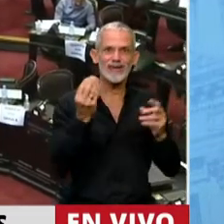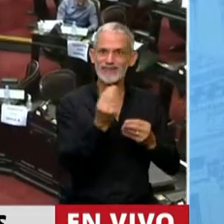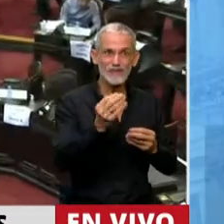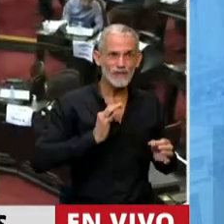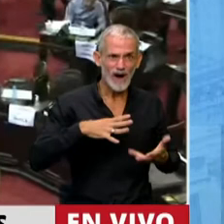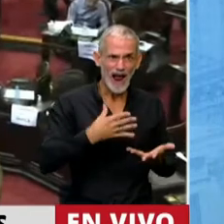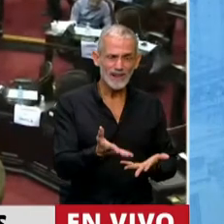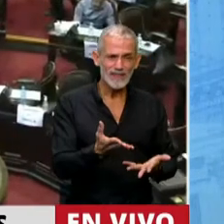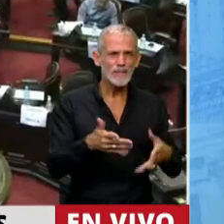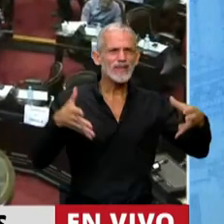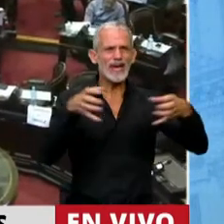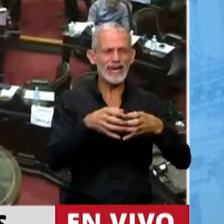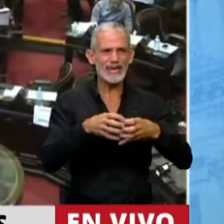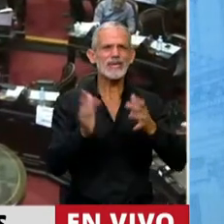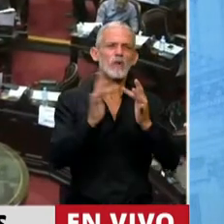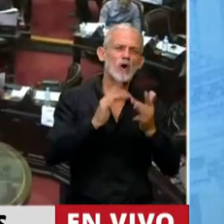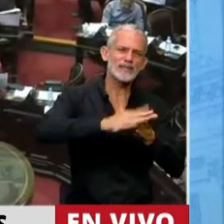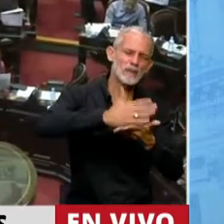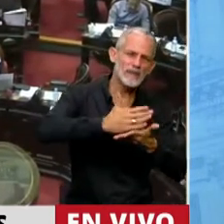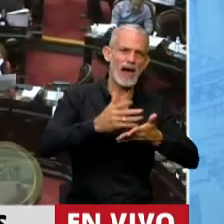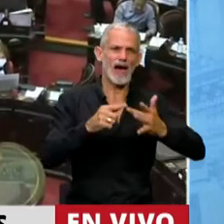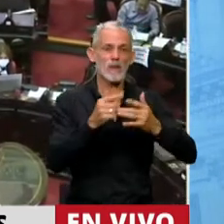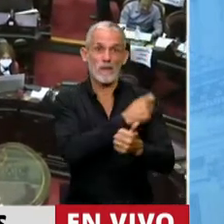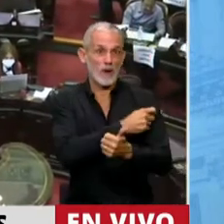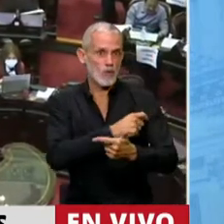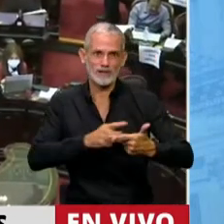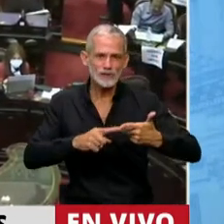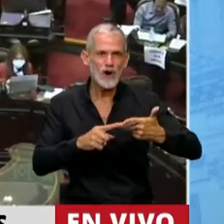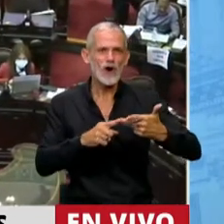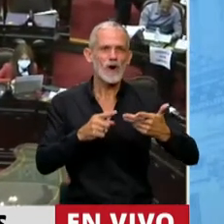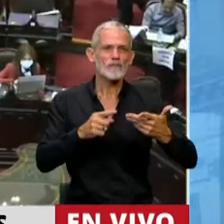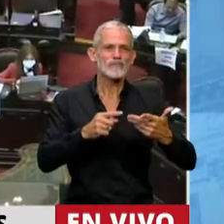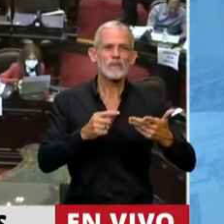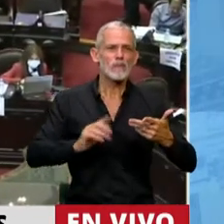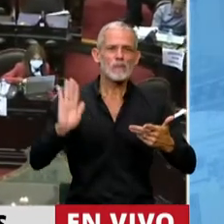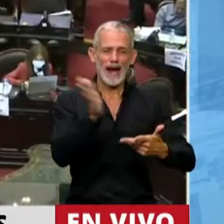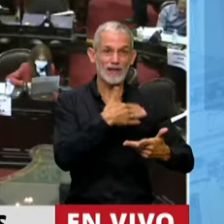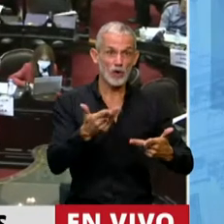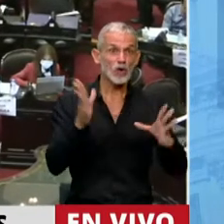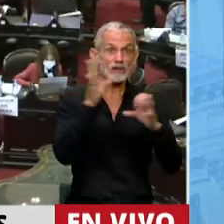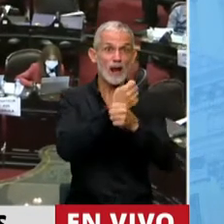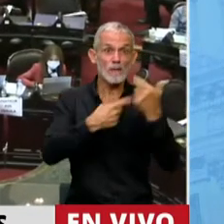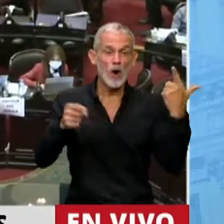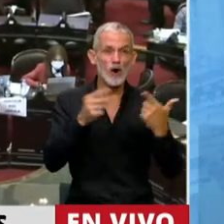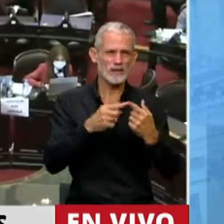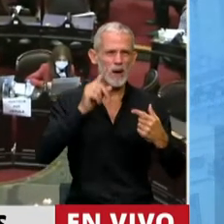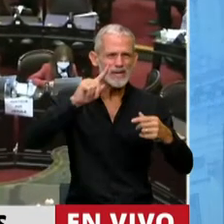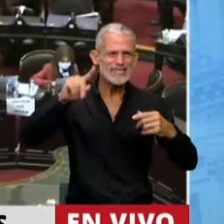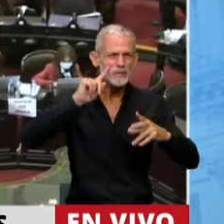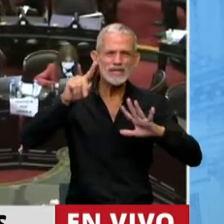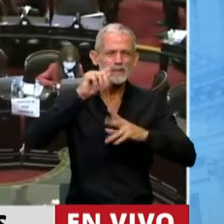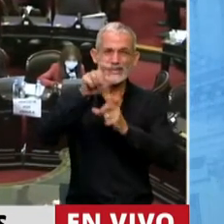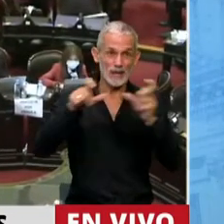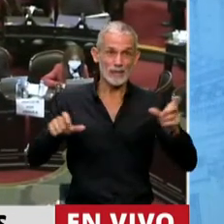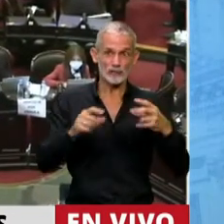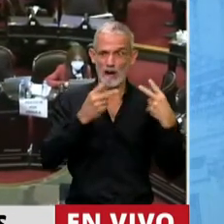nombrado, equipos y conectividad, vacunación universal, transporte para los miles y miles